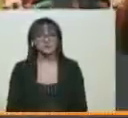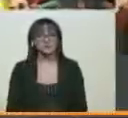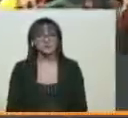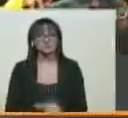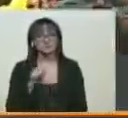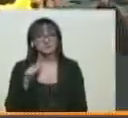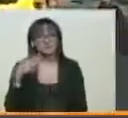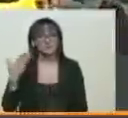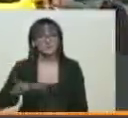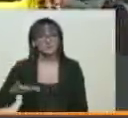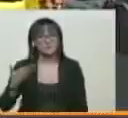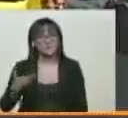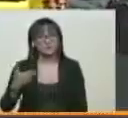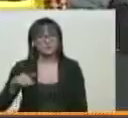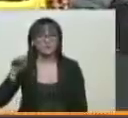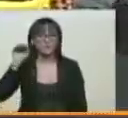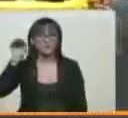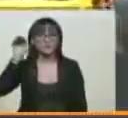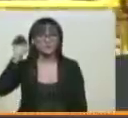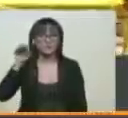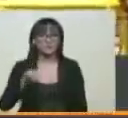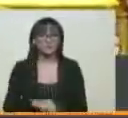Instrumento fundamental para el futuro.